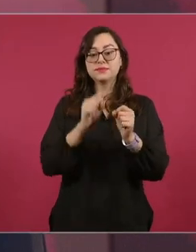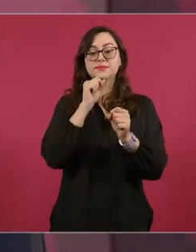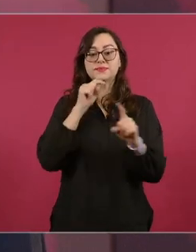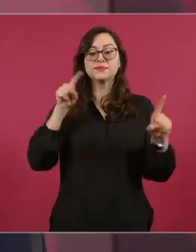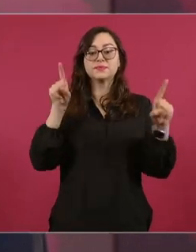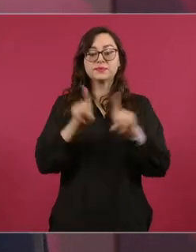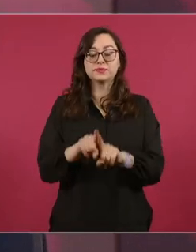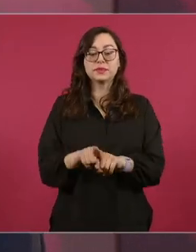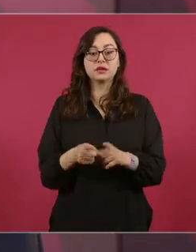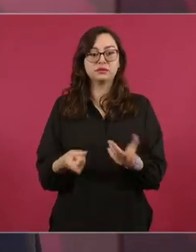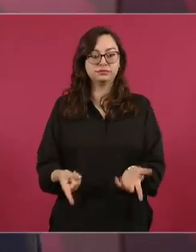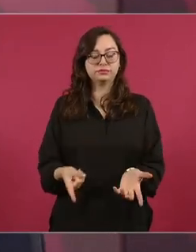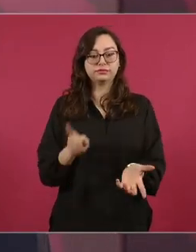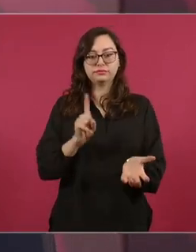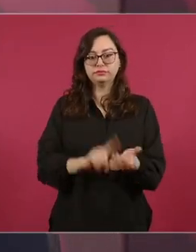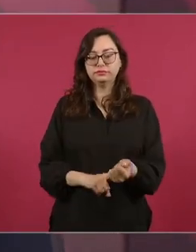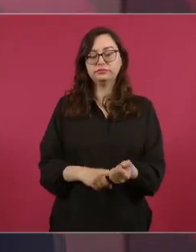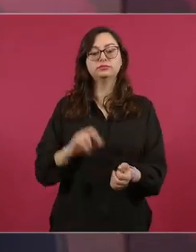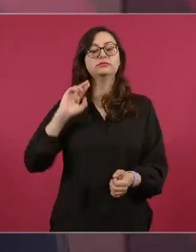bots, robots,